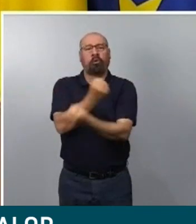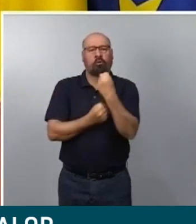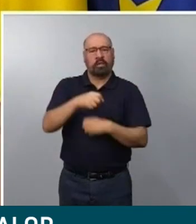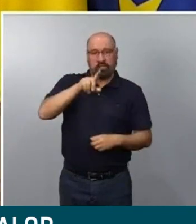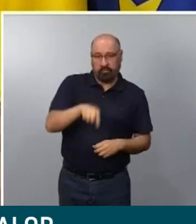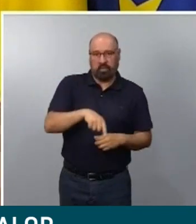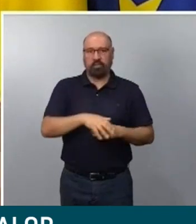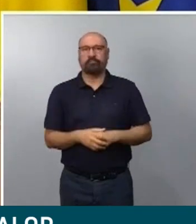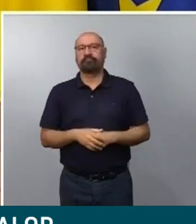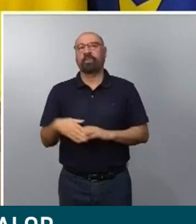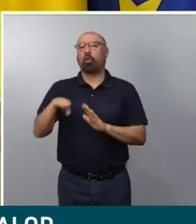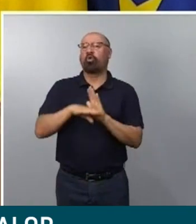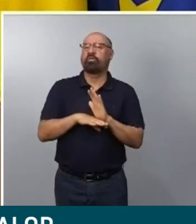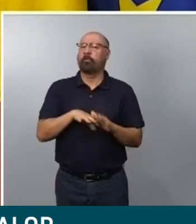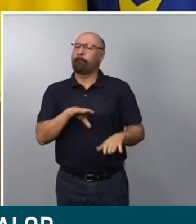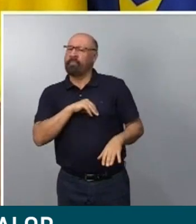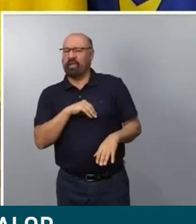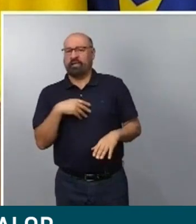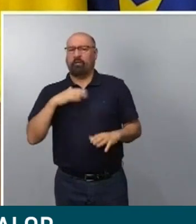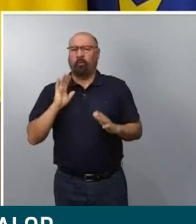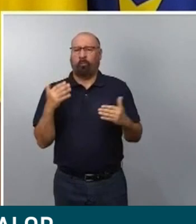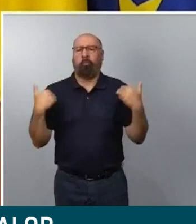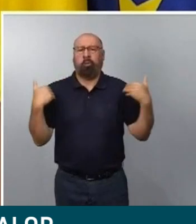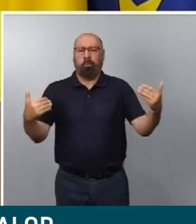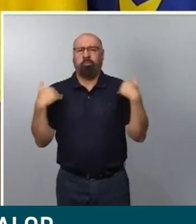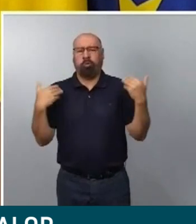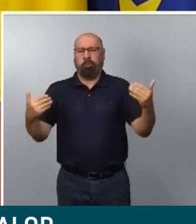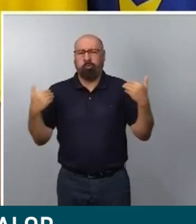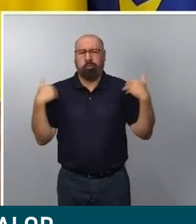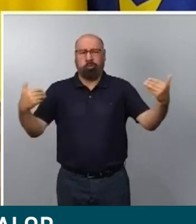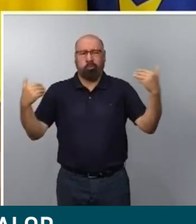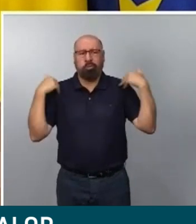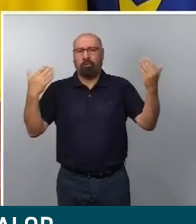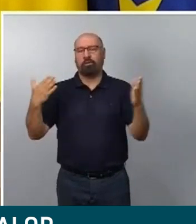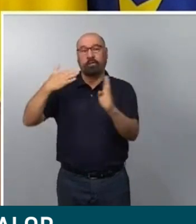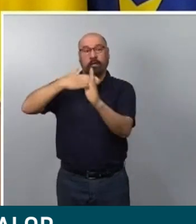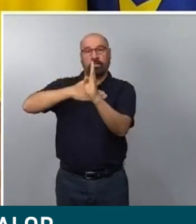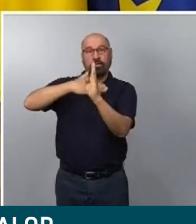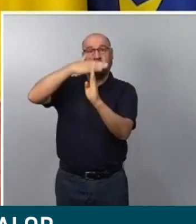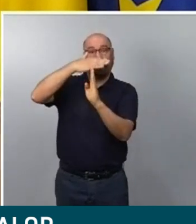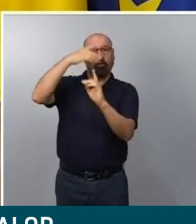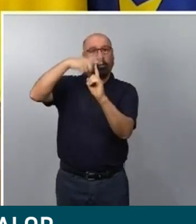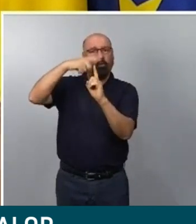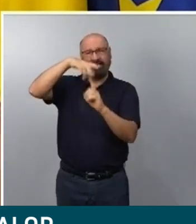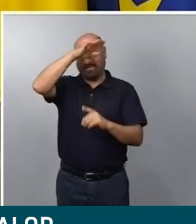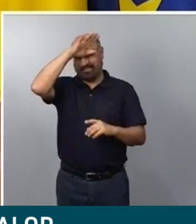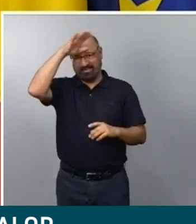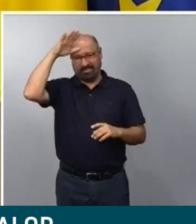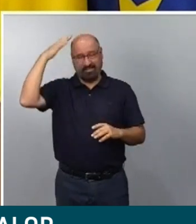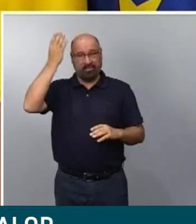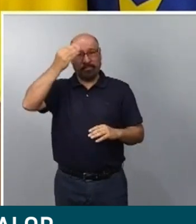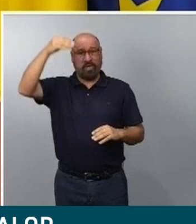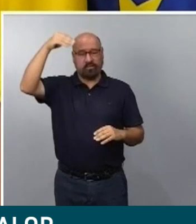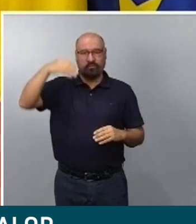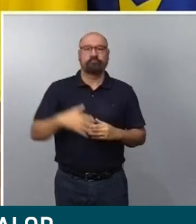concisiones de penosidad por la elevación de las temperaturas son moi significativas. Por tanto, o que